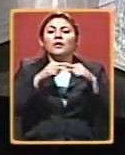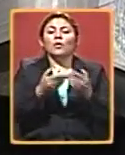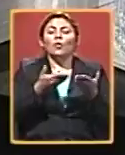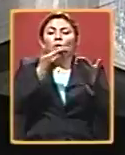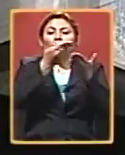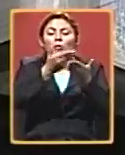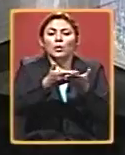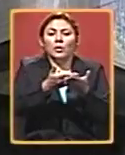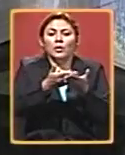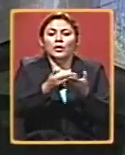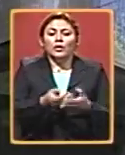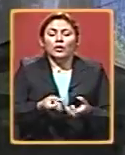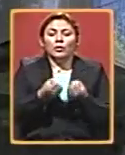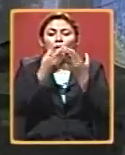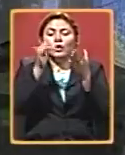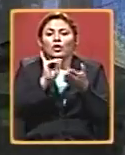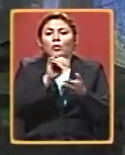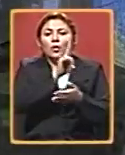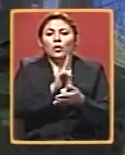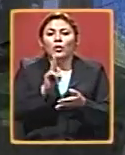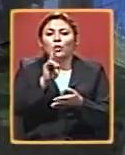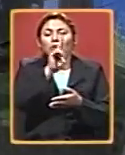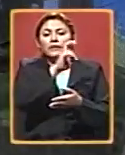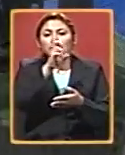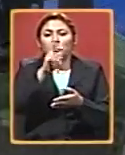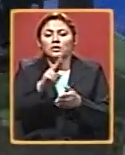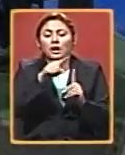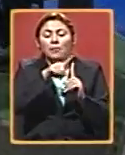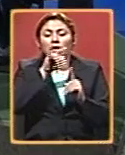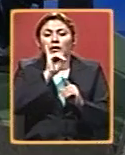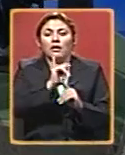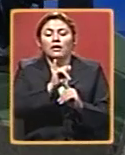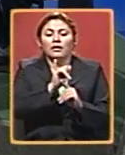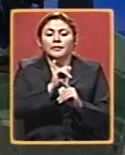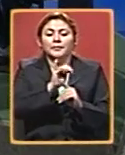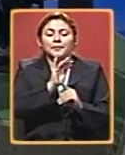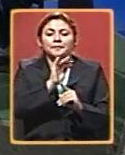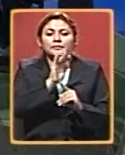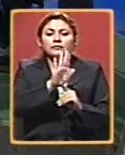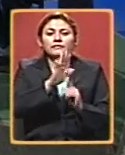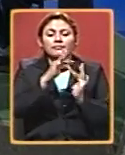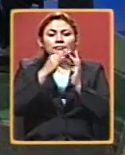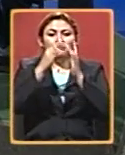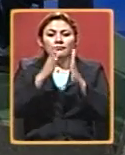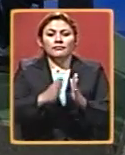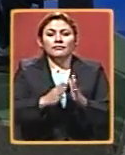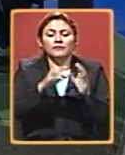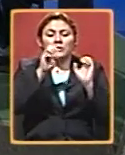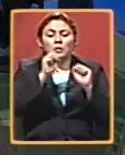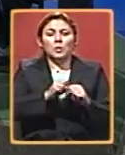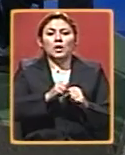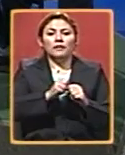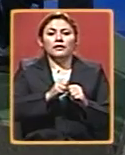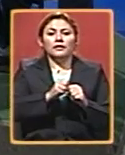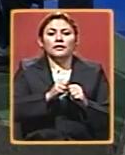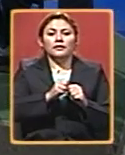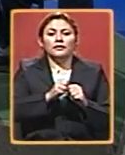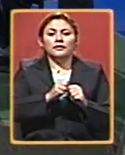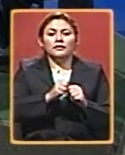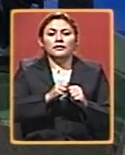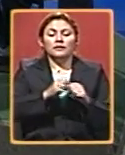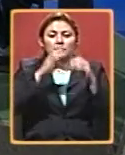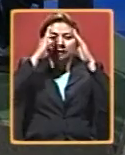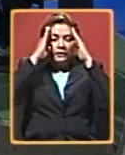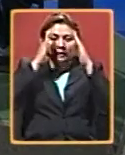como lo es la Universidad de Costa Rica. Y a partir de ahí, sus especialistas pueden tomar lecciones aprendidas